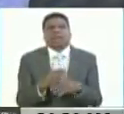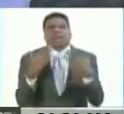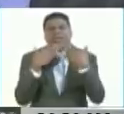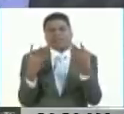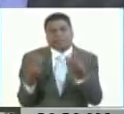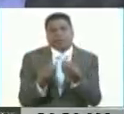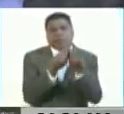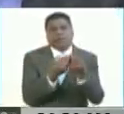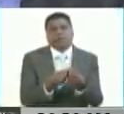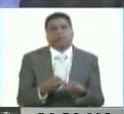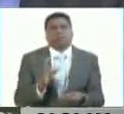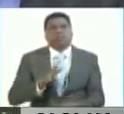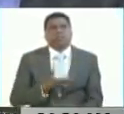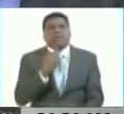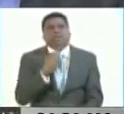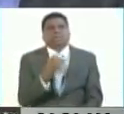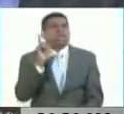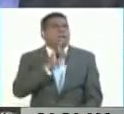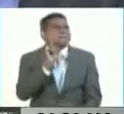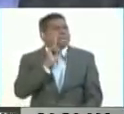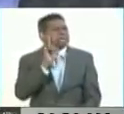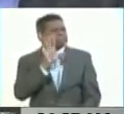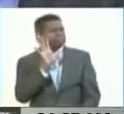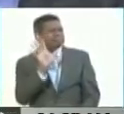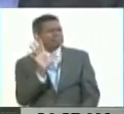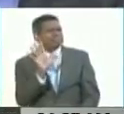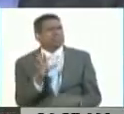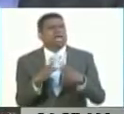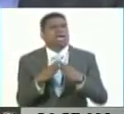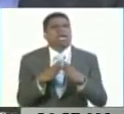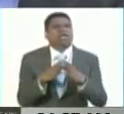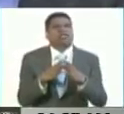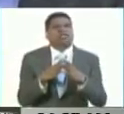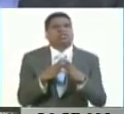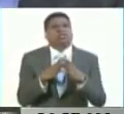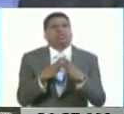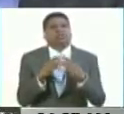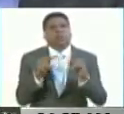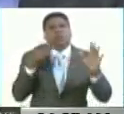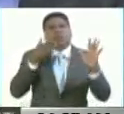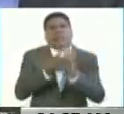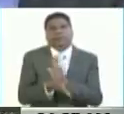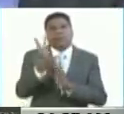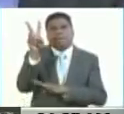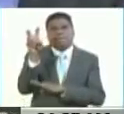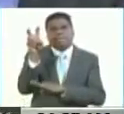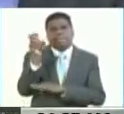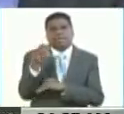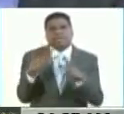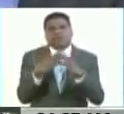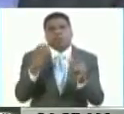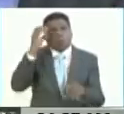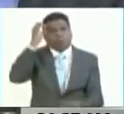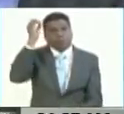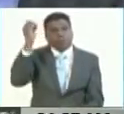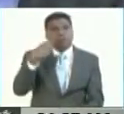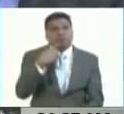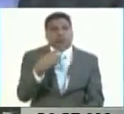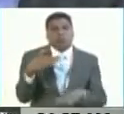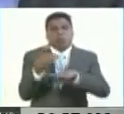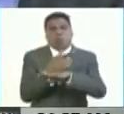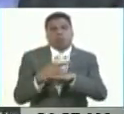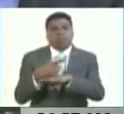cierto, se puede calificar como un cuento chino de que es mentira, una ciencia ficción, lo ocurrido el día viernes y la matriz de opinión lanzada por el gobierno